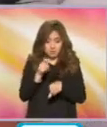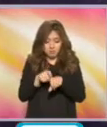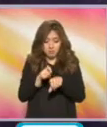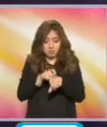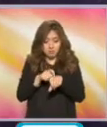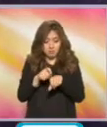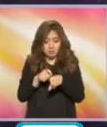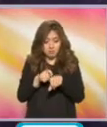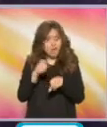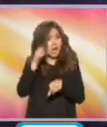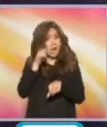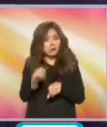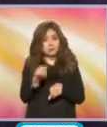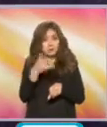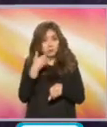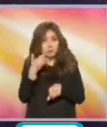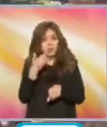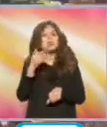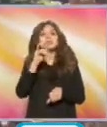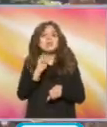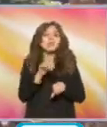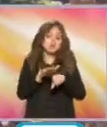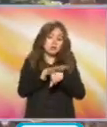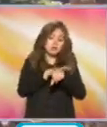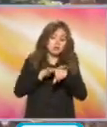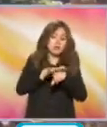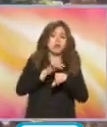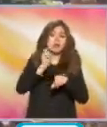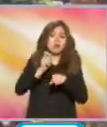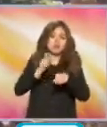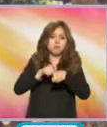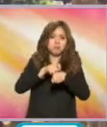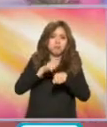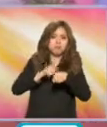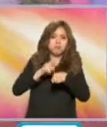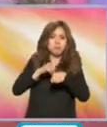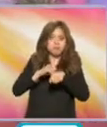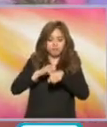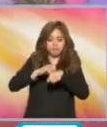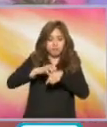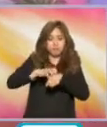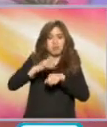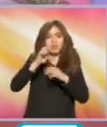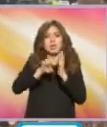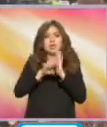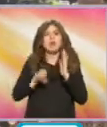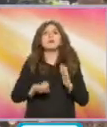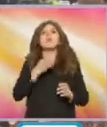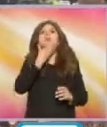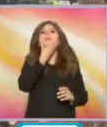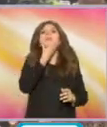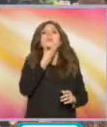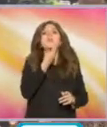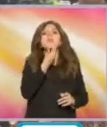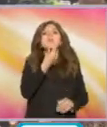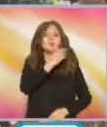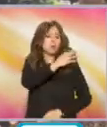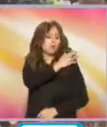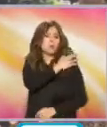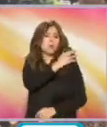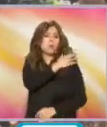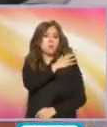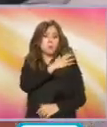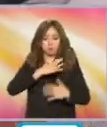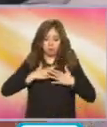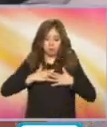con todo ese un tatuaje Así es. después, ¿no? Y hay algunas zonas que son más propensas a realizar este tipo de cicatrización, como es la mandíbula, hombros y el tórax.